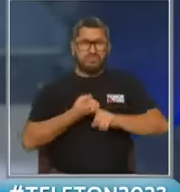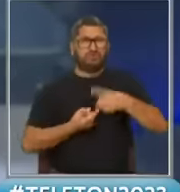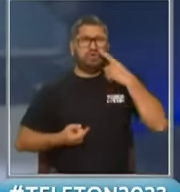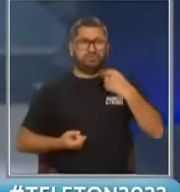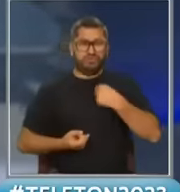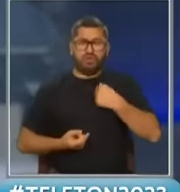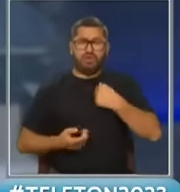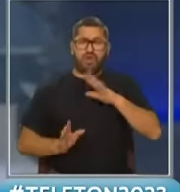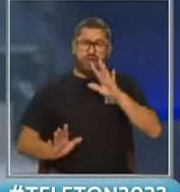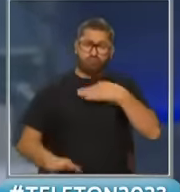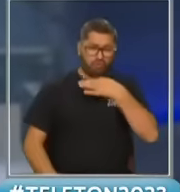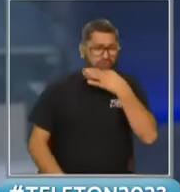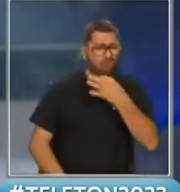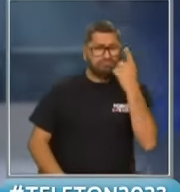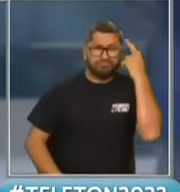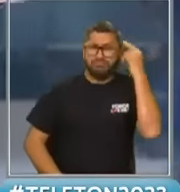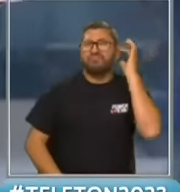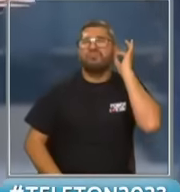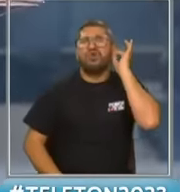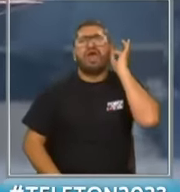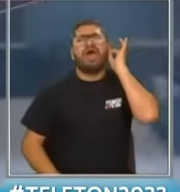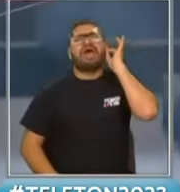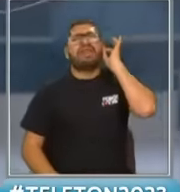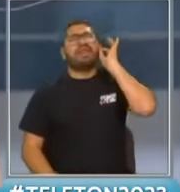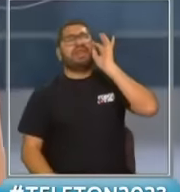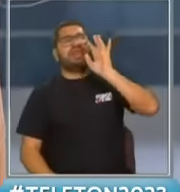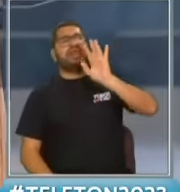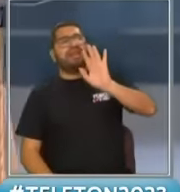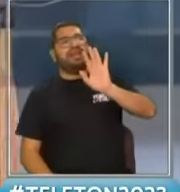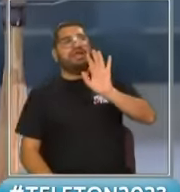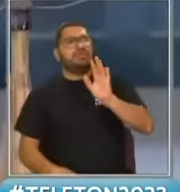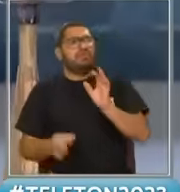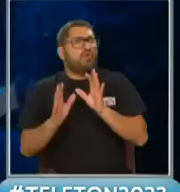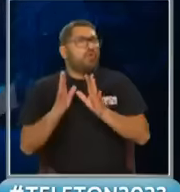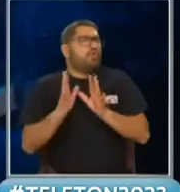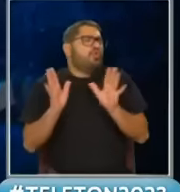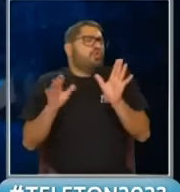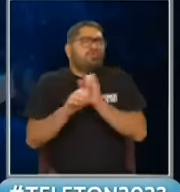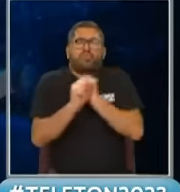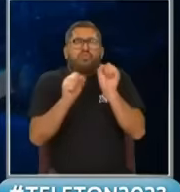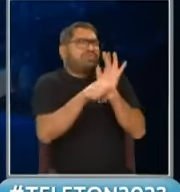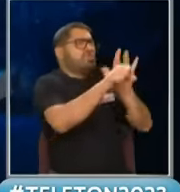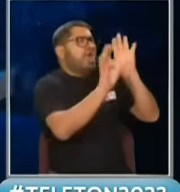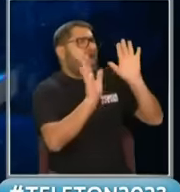a la mujer no se les toca ni con un pétalo de una rosa.